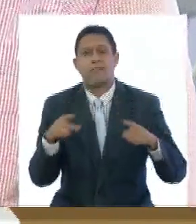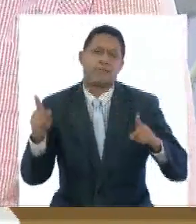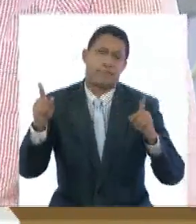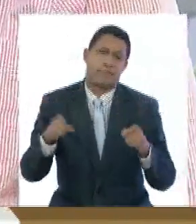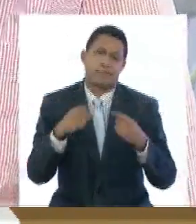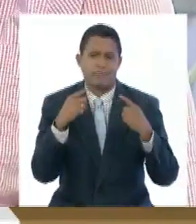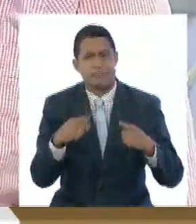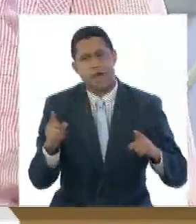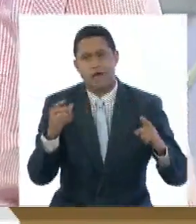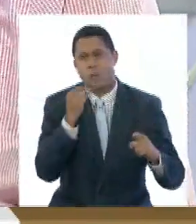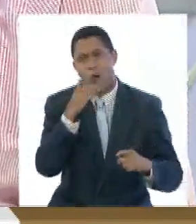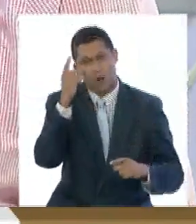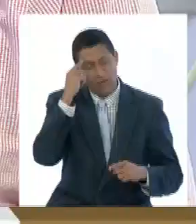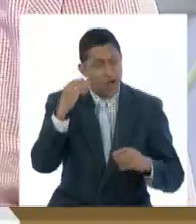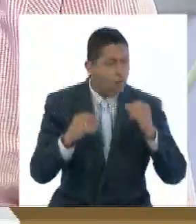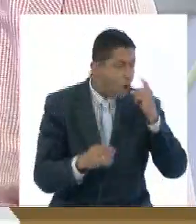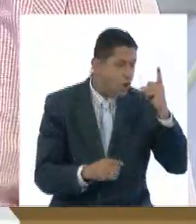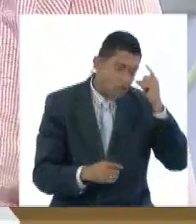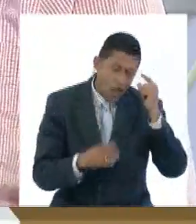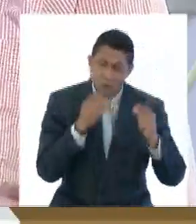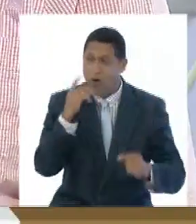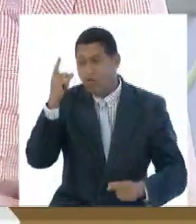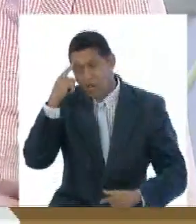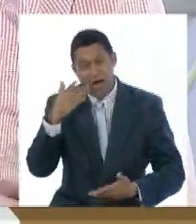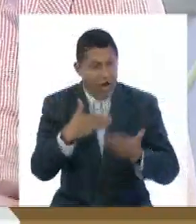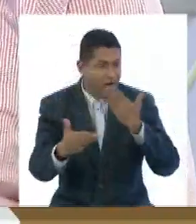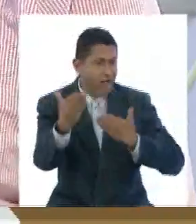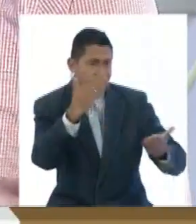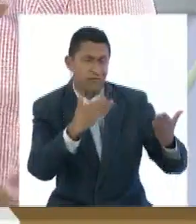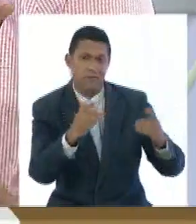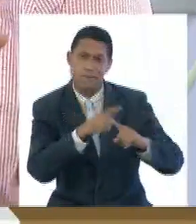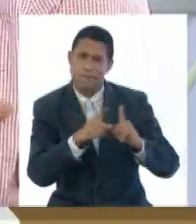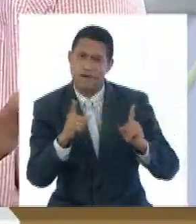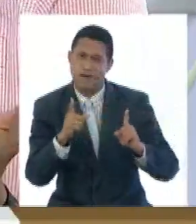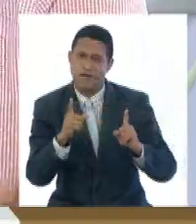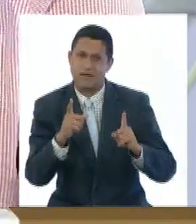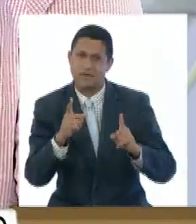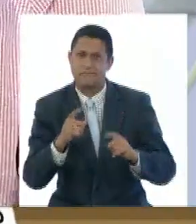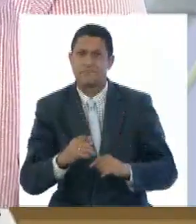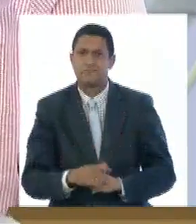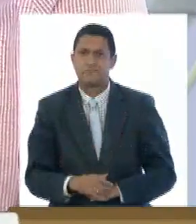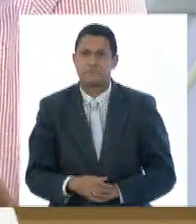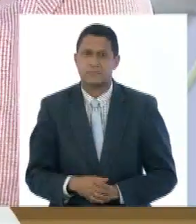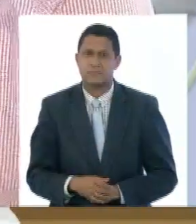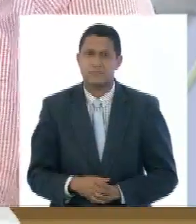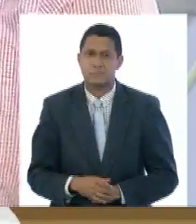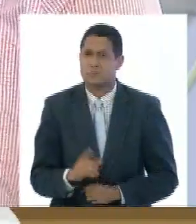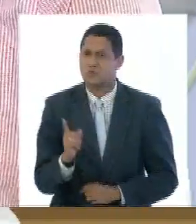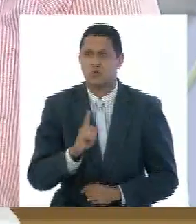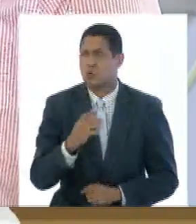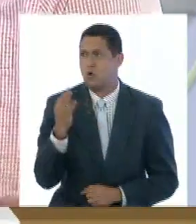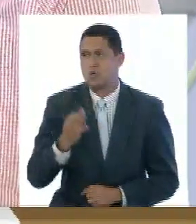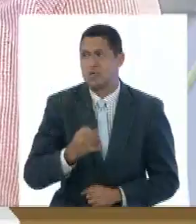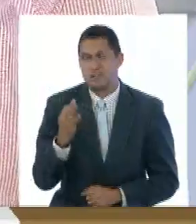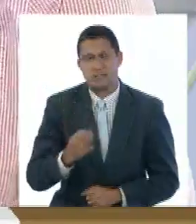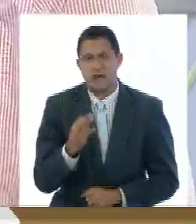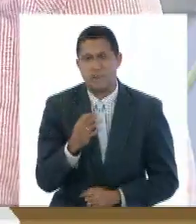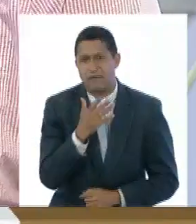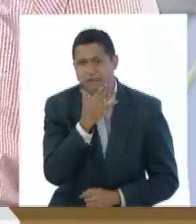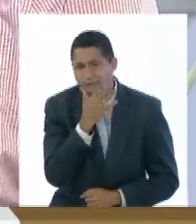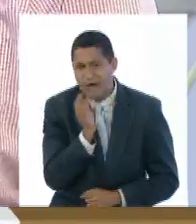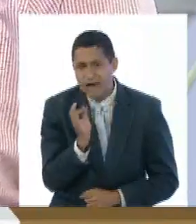y dando los buenos días cada vez que nos viéramos y las buenas tardes. Por supuesto que no siempre es